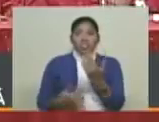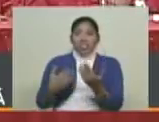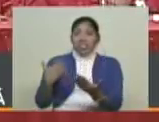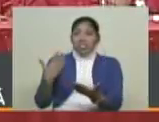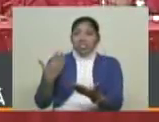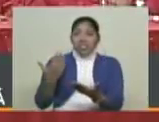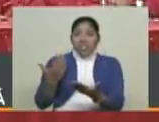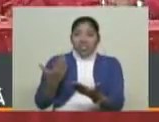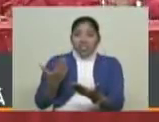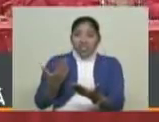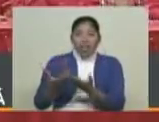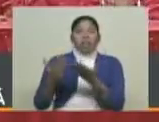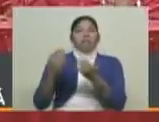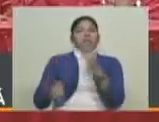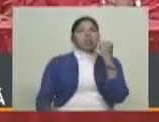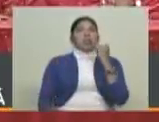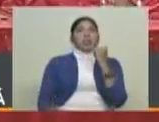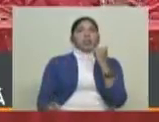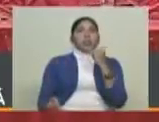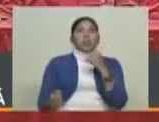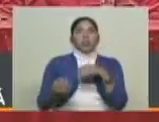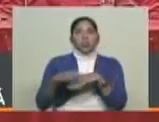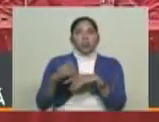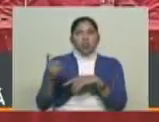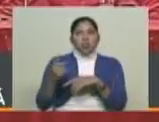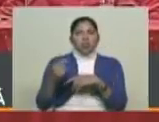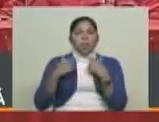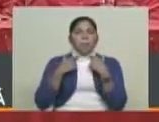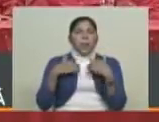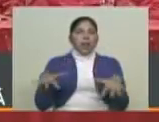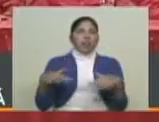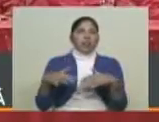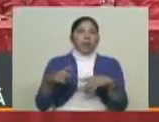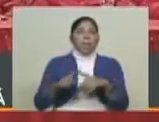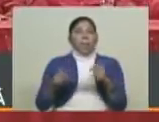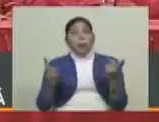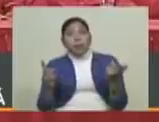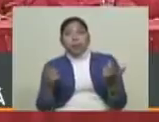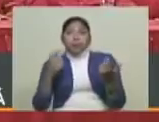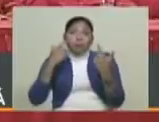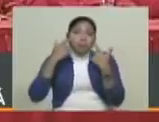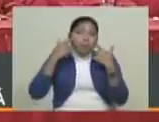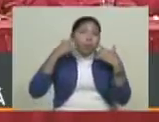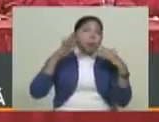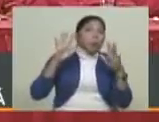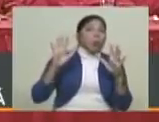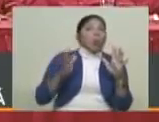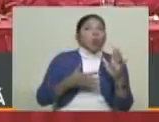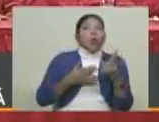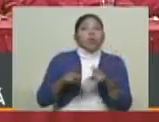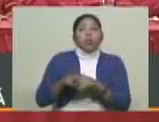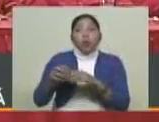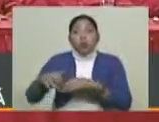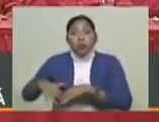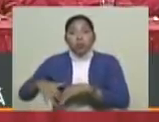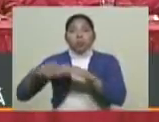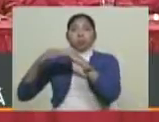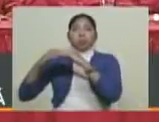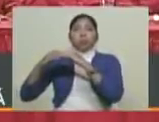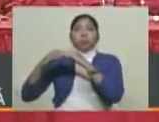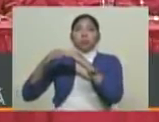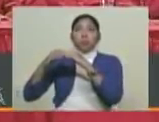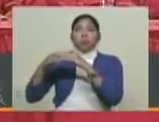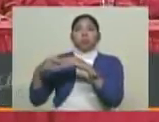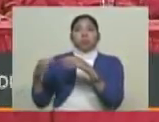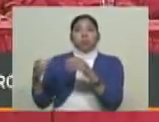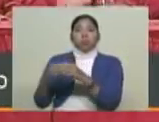Porque de quedarse hasta el final, ellos van a perder. Pero pudiera surgir una verdadera oposición en Venezuela. Porque él se